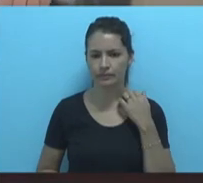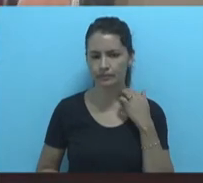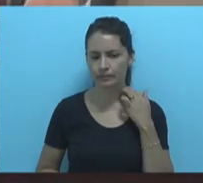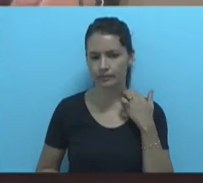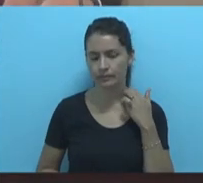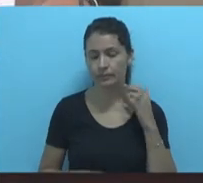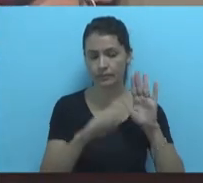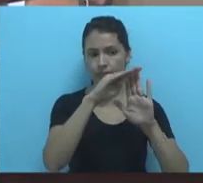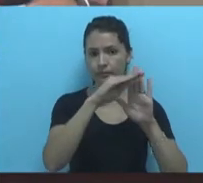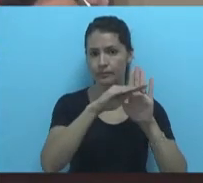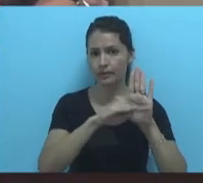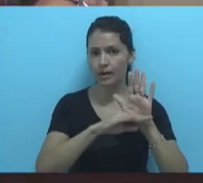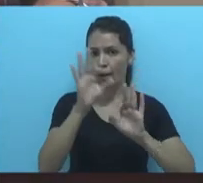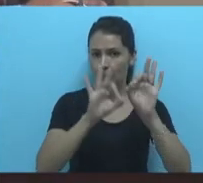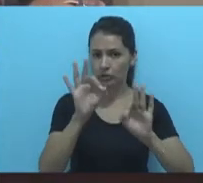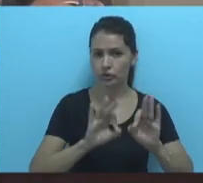Listado de preferencias acordada.